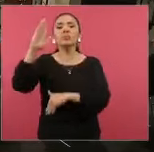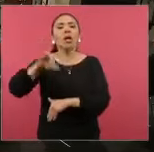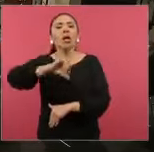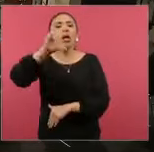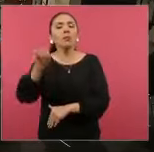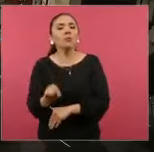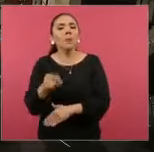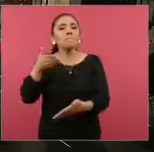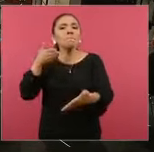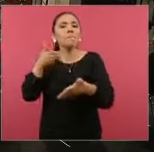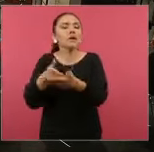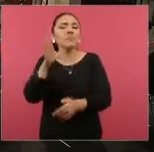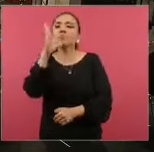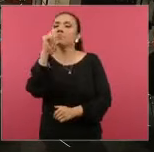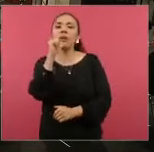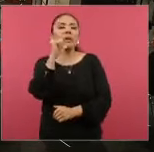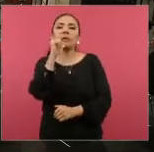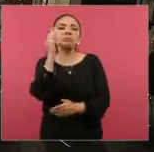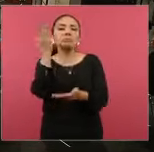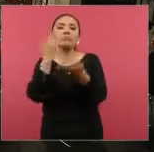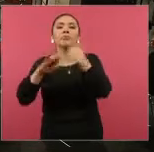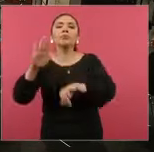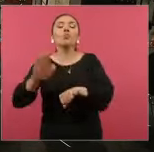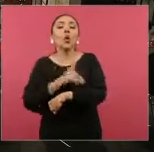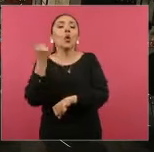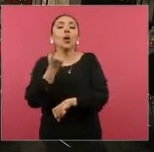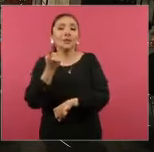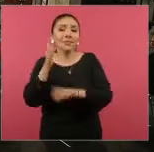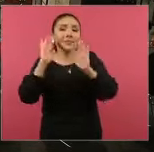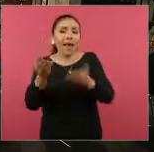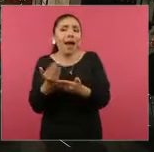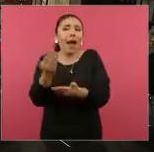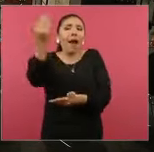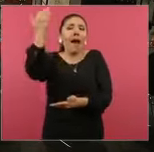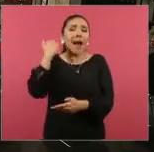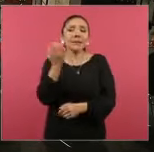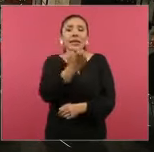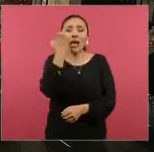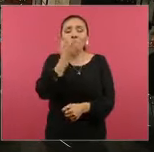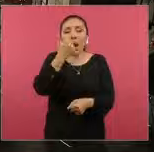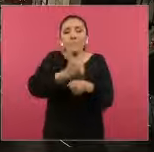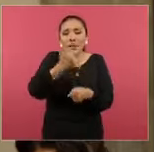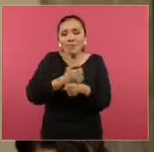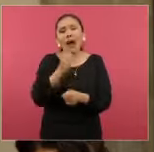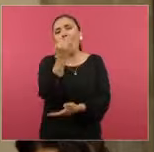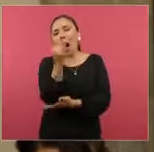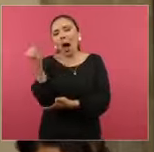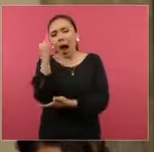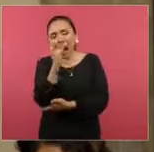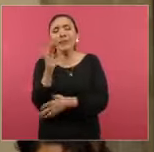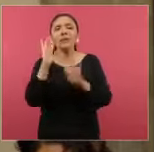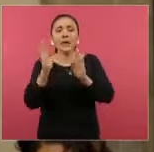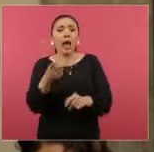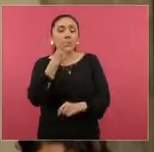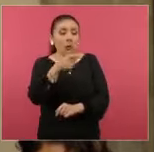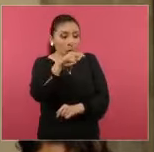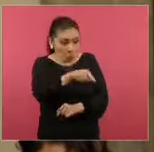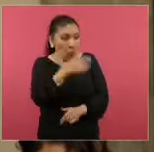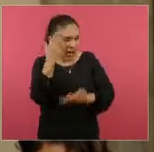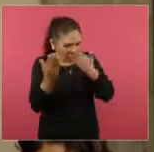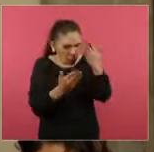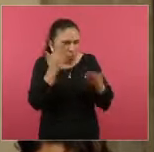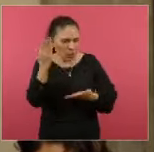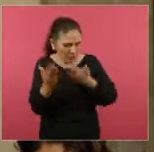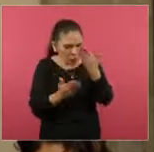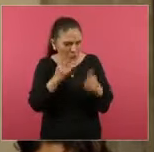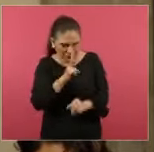ese sueño era truncado porque se les explicó desde antes, desde la primaria, desde el kinder, oye, estúdiale bien